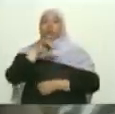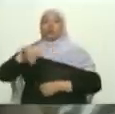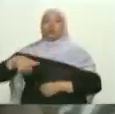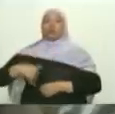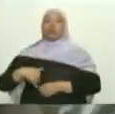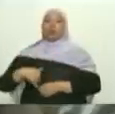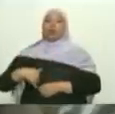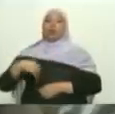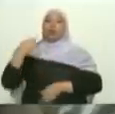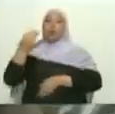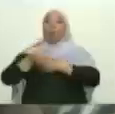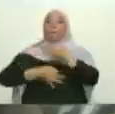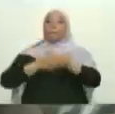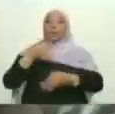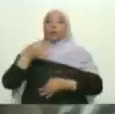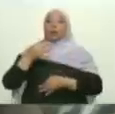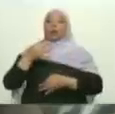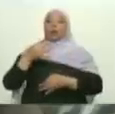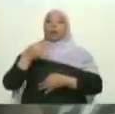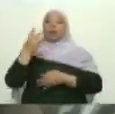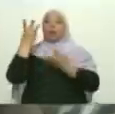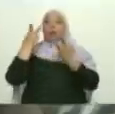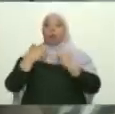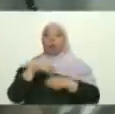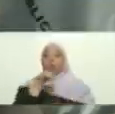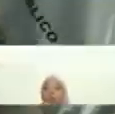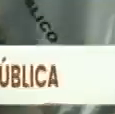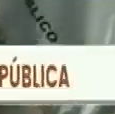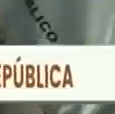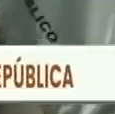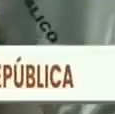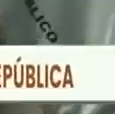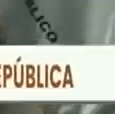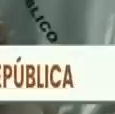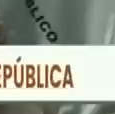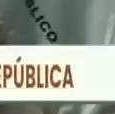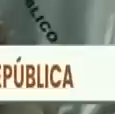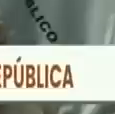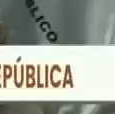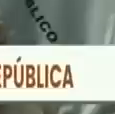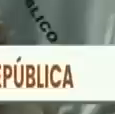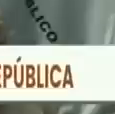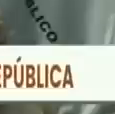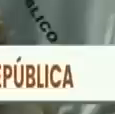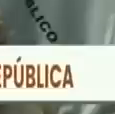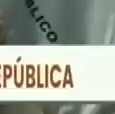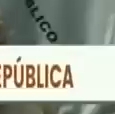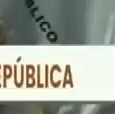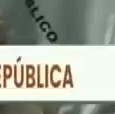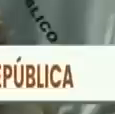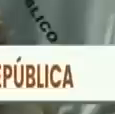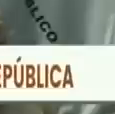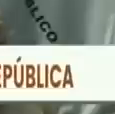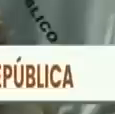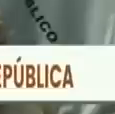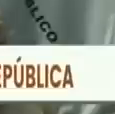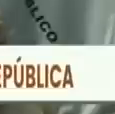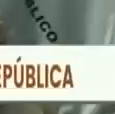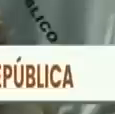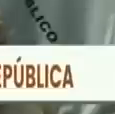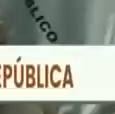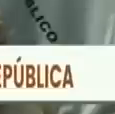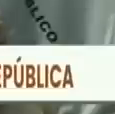como lo decía en uno de los aparte de esta alocución, vean ustedes que el 10 de